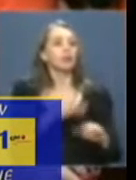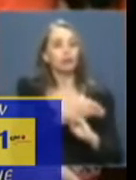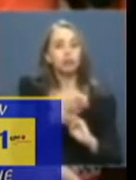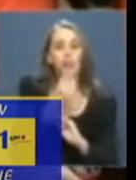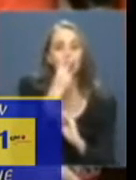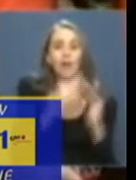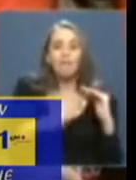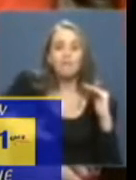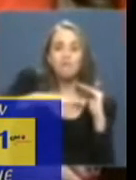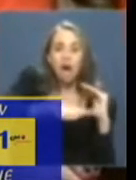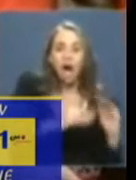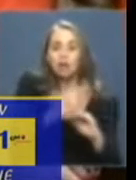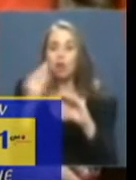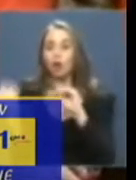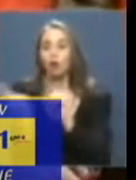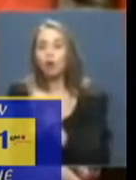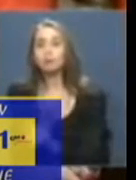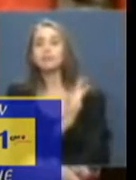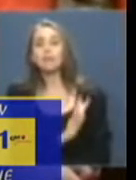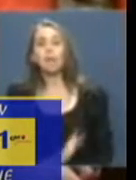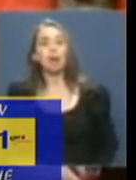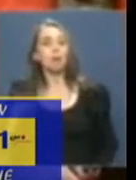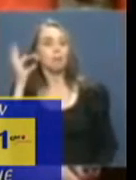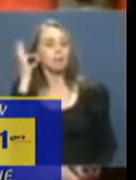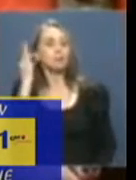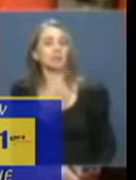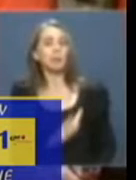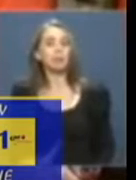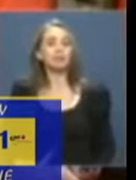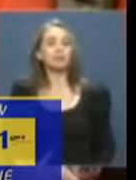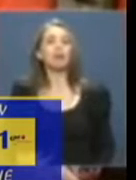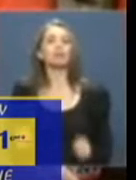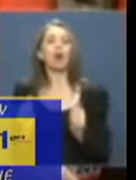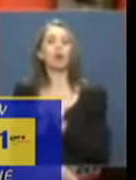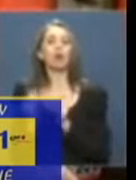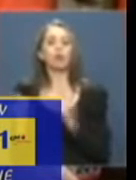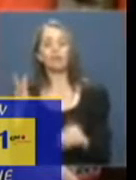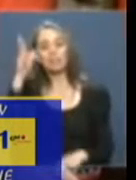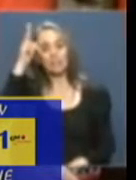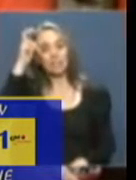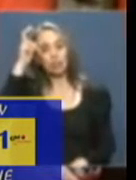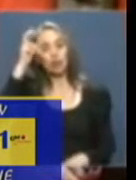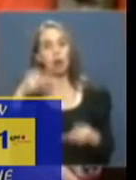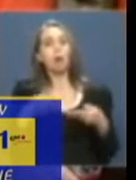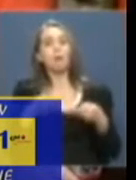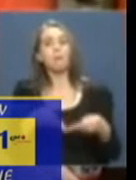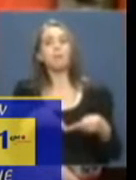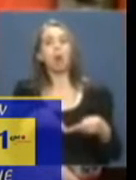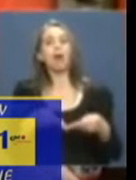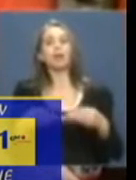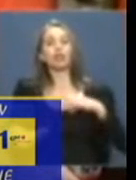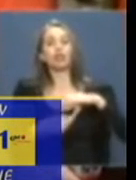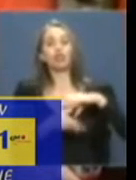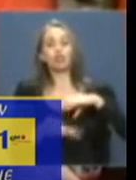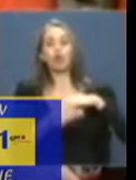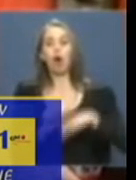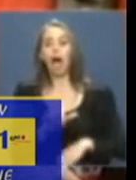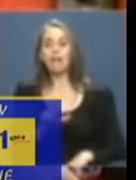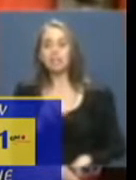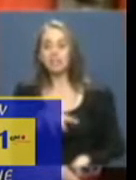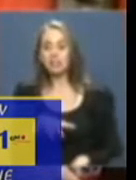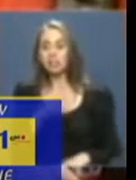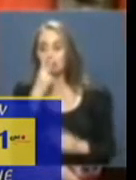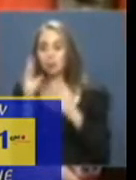barrios y conversaciones con presidentas y presidentes de juntas y nos tanto en coyhaique puerto aysén y otras comunas hemos visto que